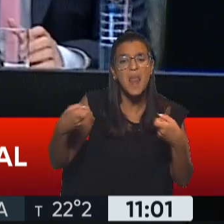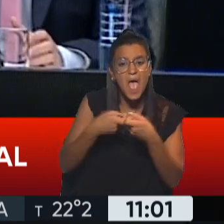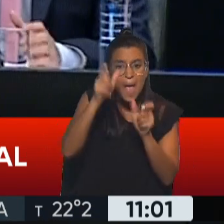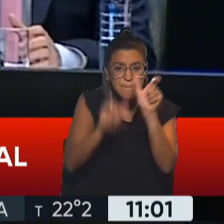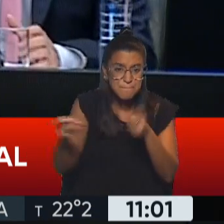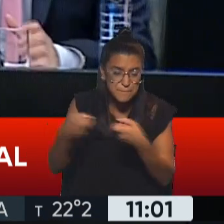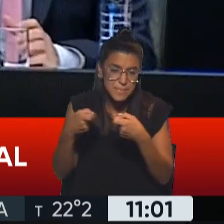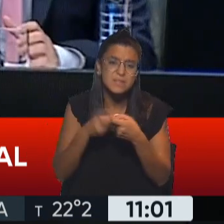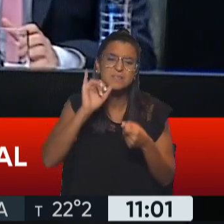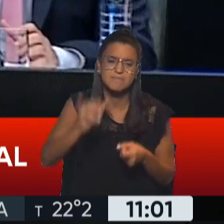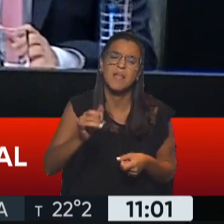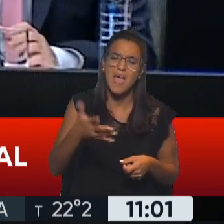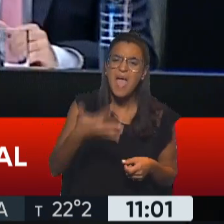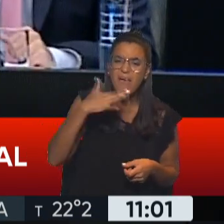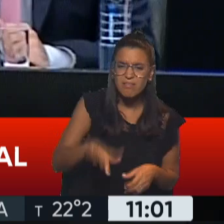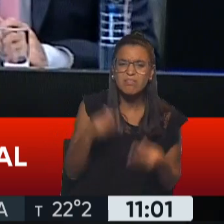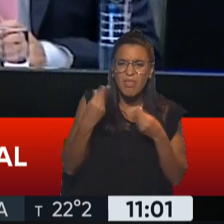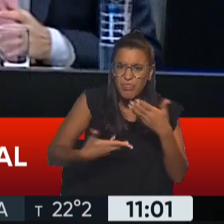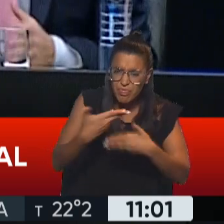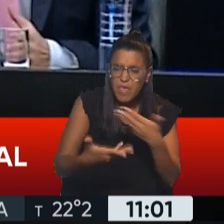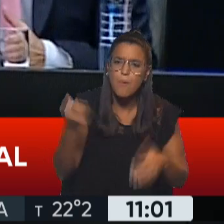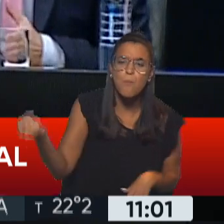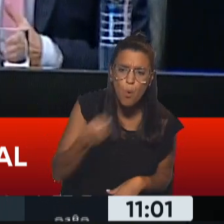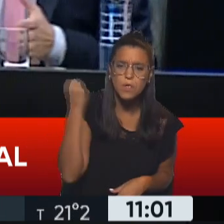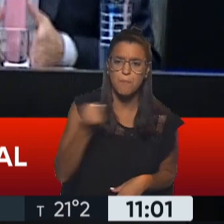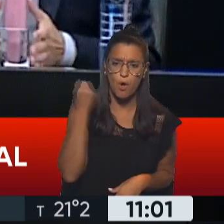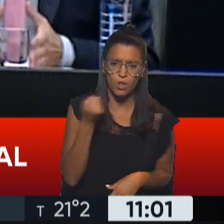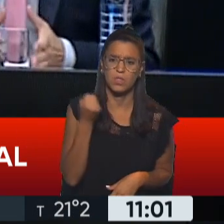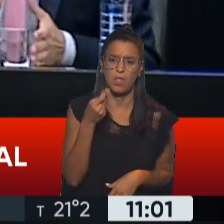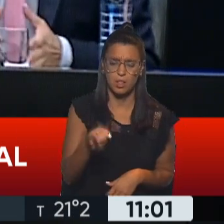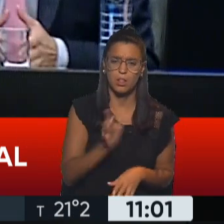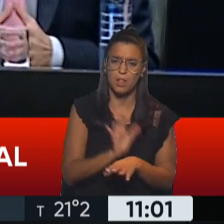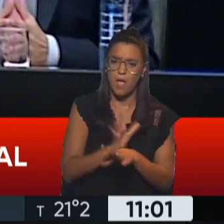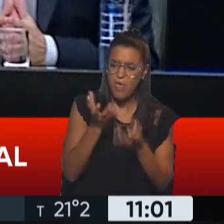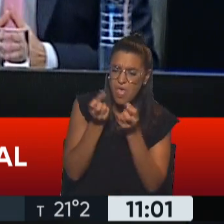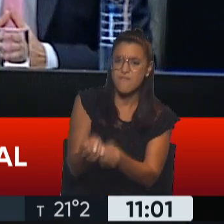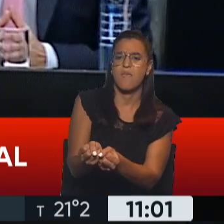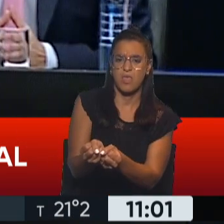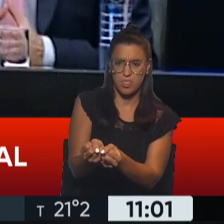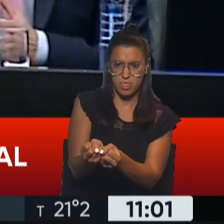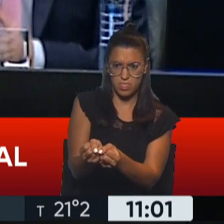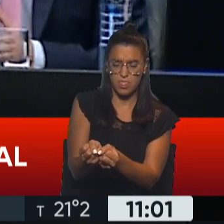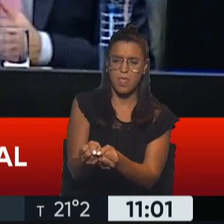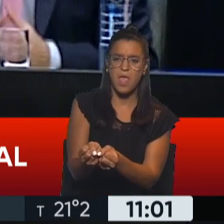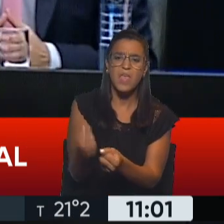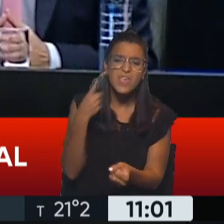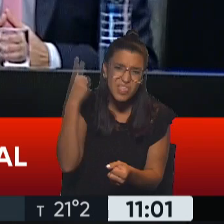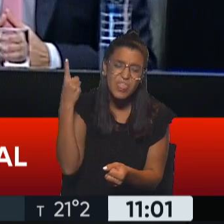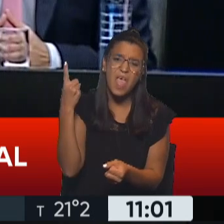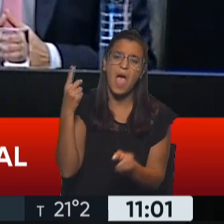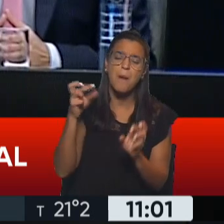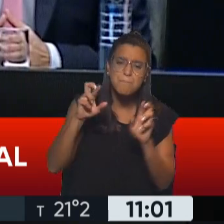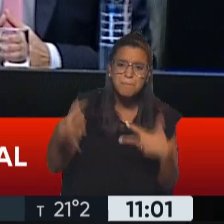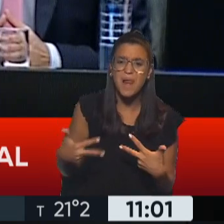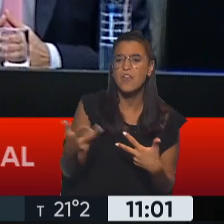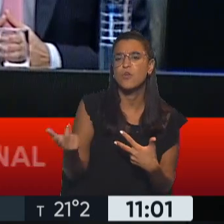que sí entendieron de qué trataba esto y la importancia de estar del lado de defender la idea de un programa que